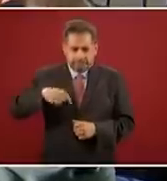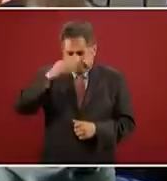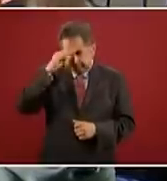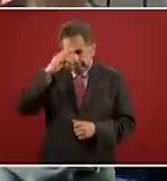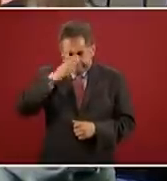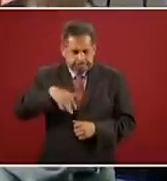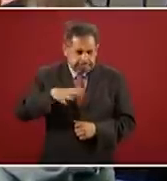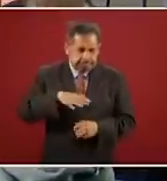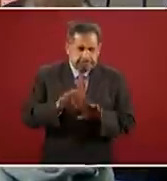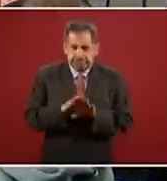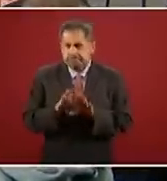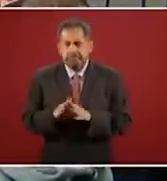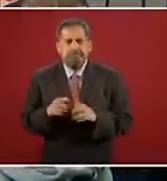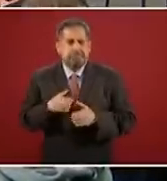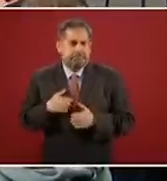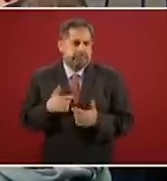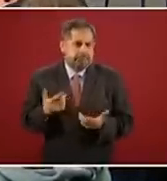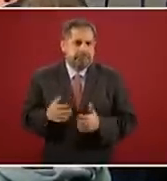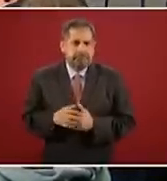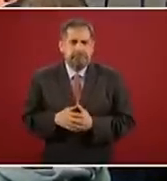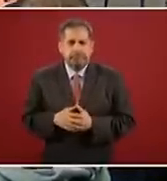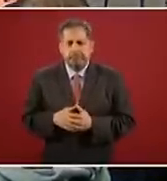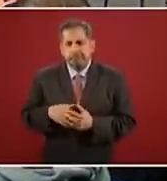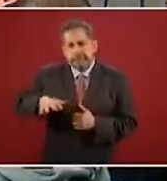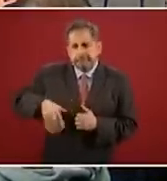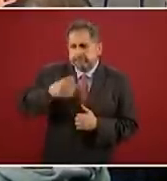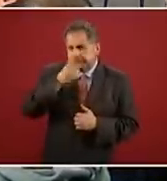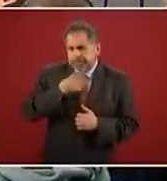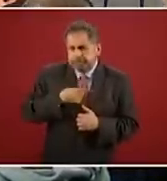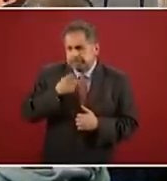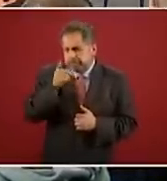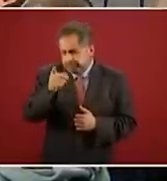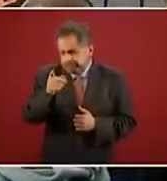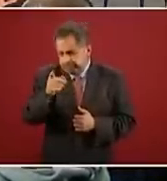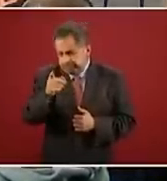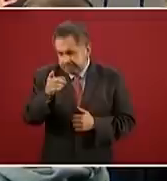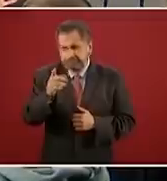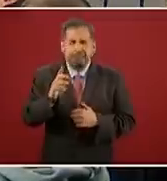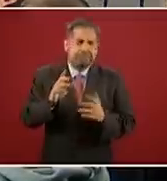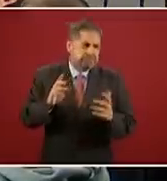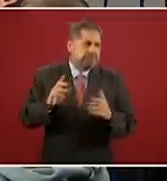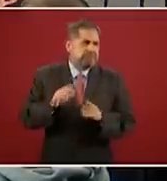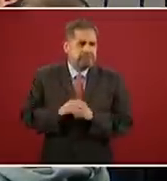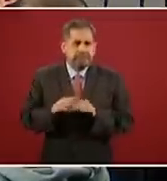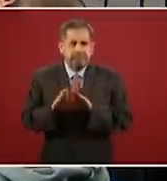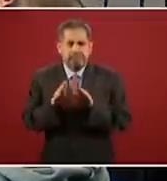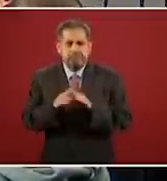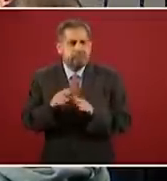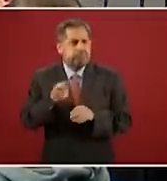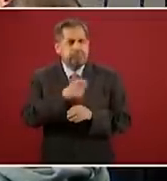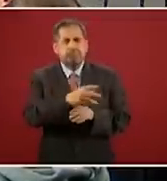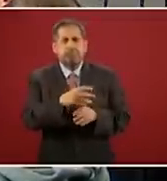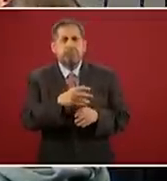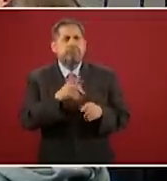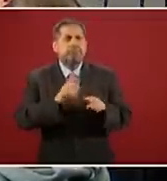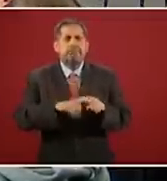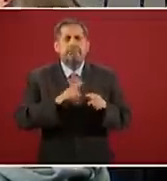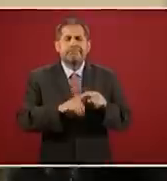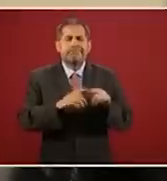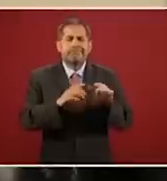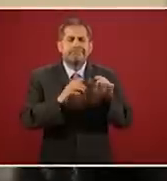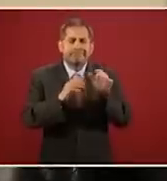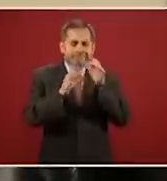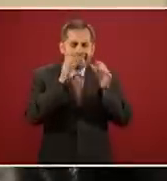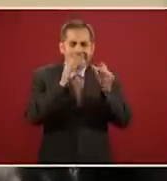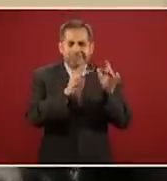buscando, de acuerdo ahora a lo que usted acaba de comentar de los medios de comunicación contratados, por